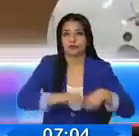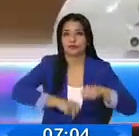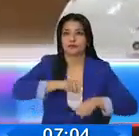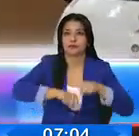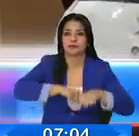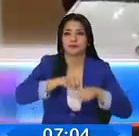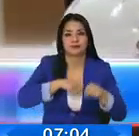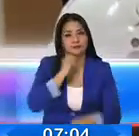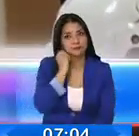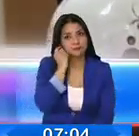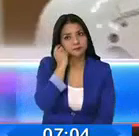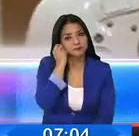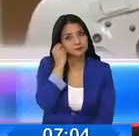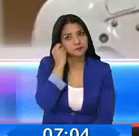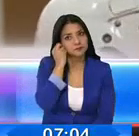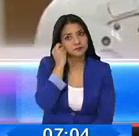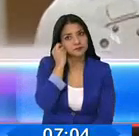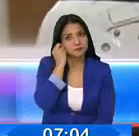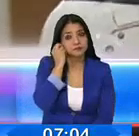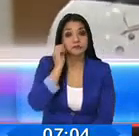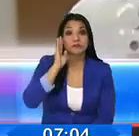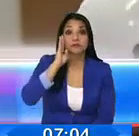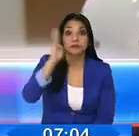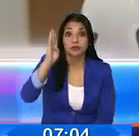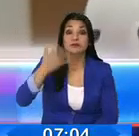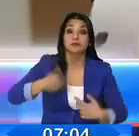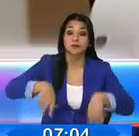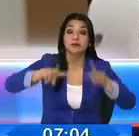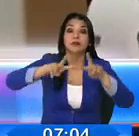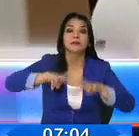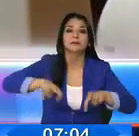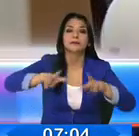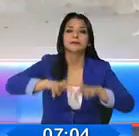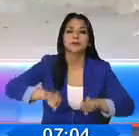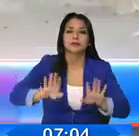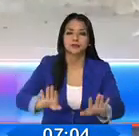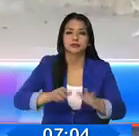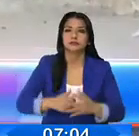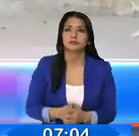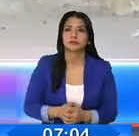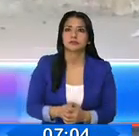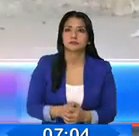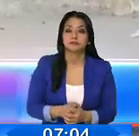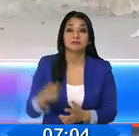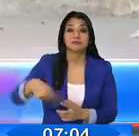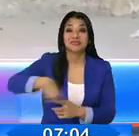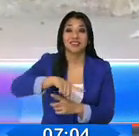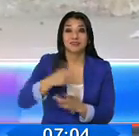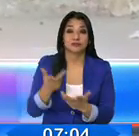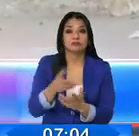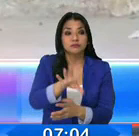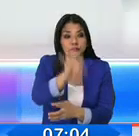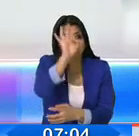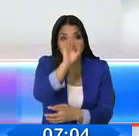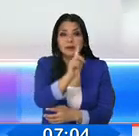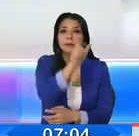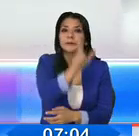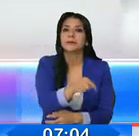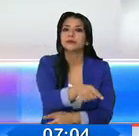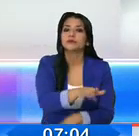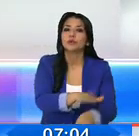bicicleta. Mediante labores tácticas de investigación, agentes de la SICPROBAT ubicaron a uno de los